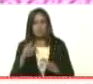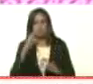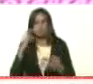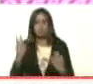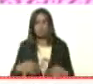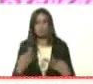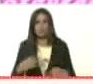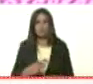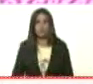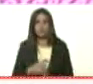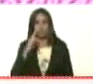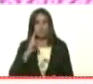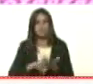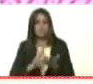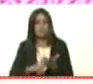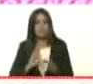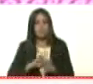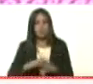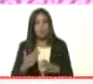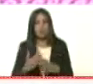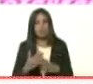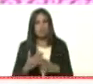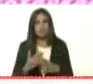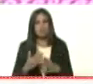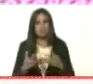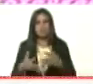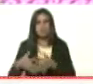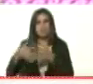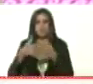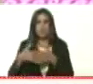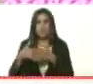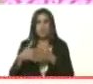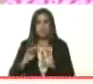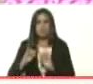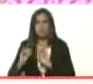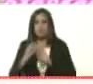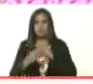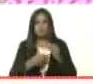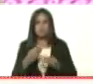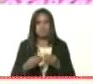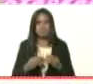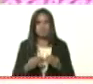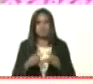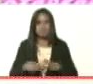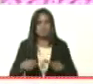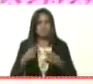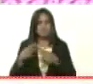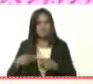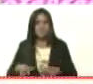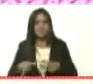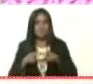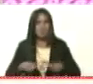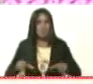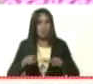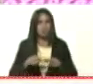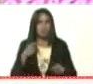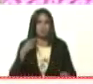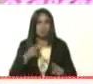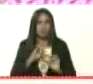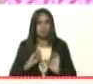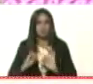verdadera. Desde el imperio norteamericano y desde otros lugares me acusan de ser un